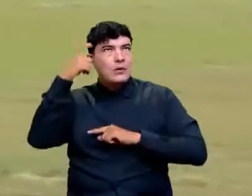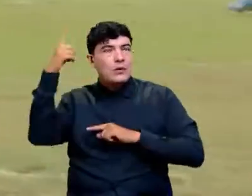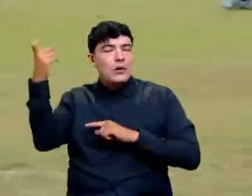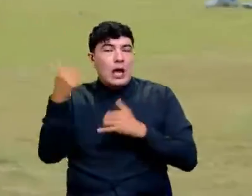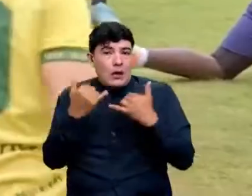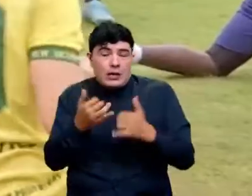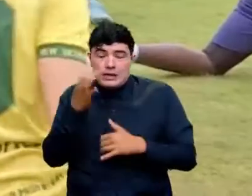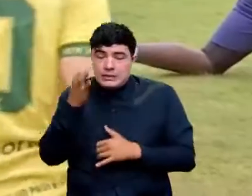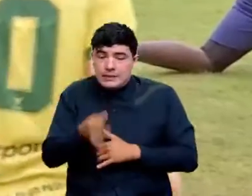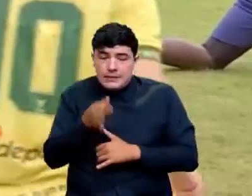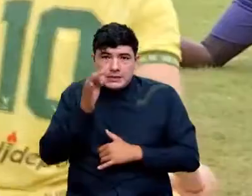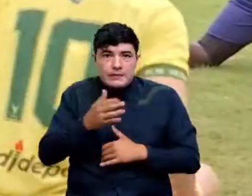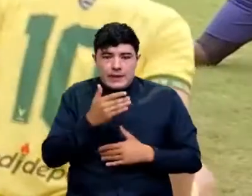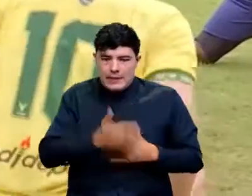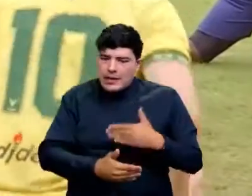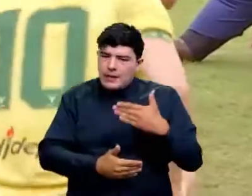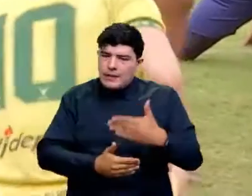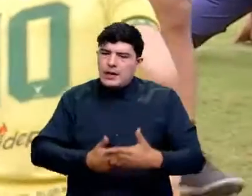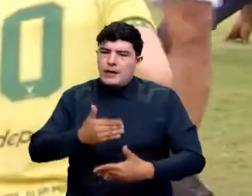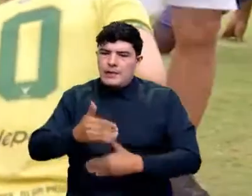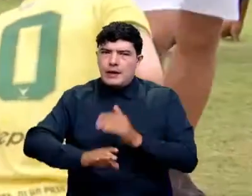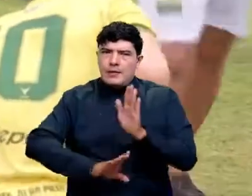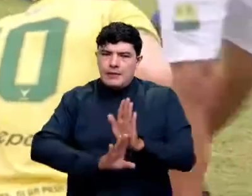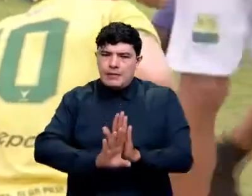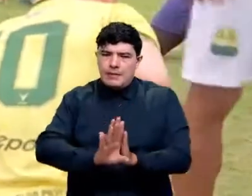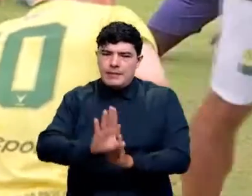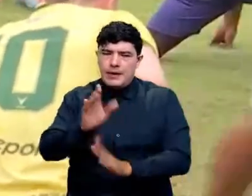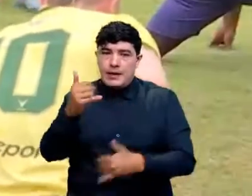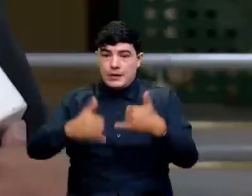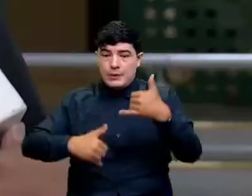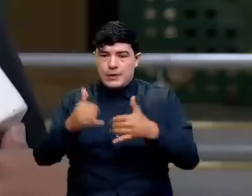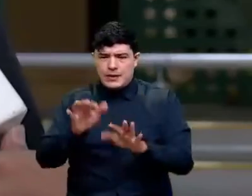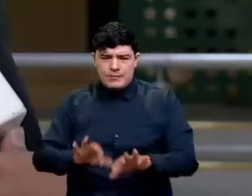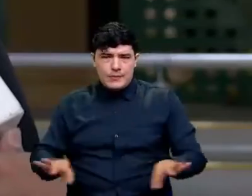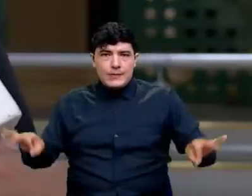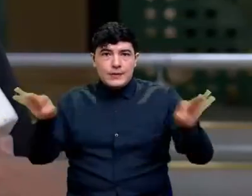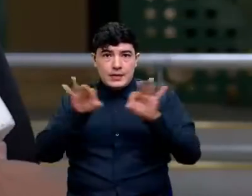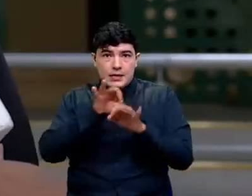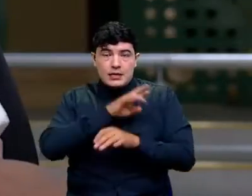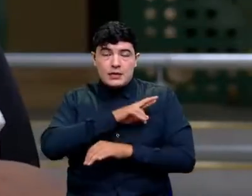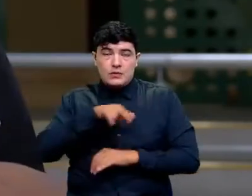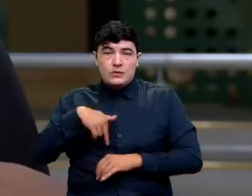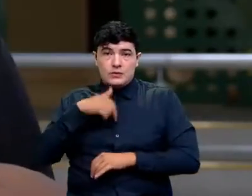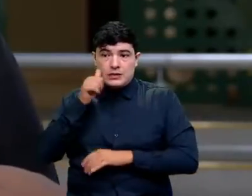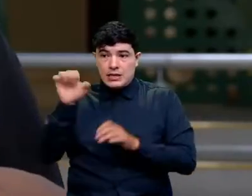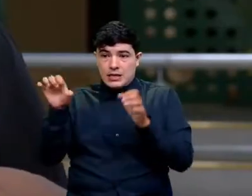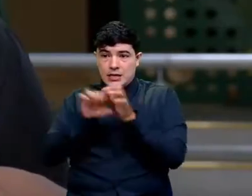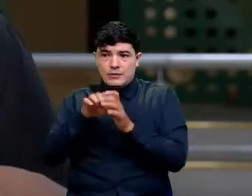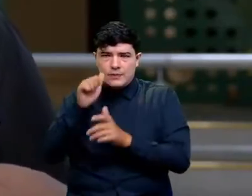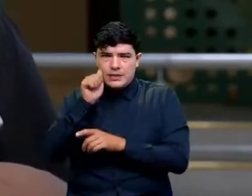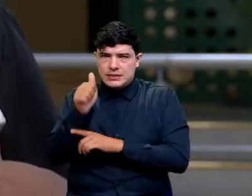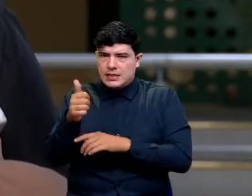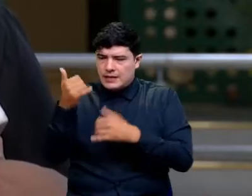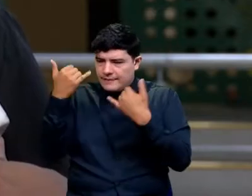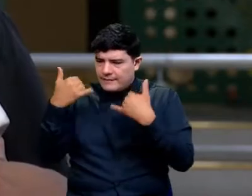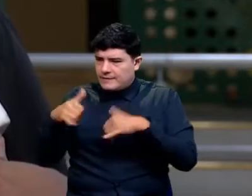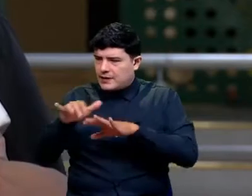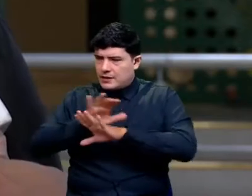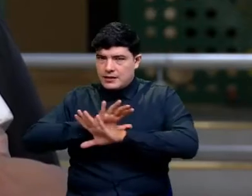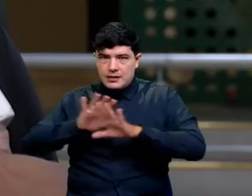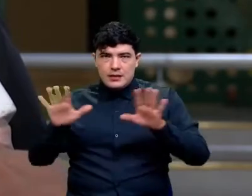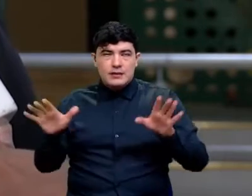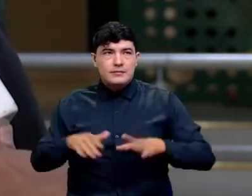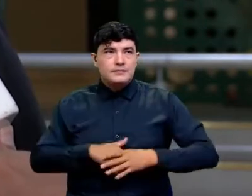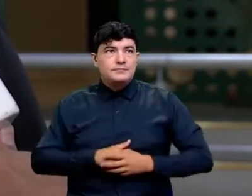que es partido tras partido para nosotros es muy importante mañana despedirnos viendo el equipo de la afición para